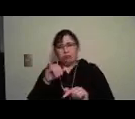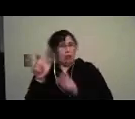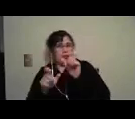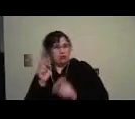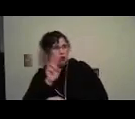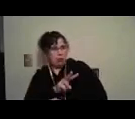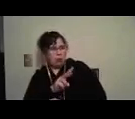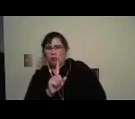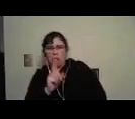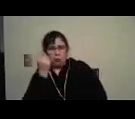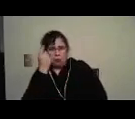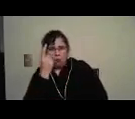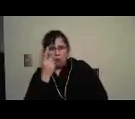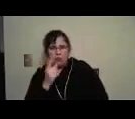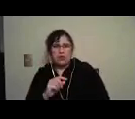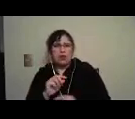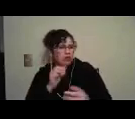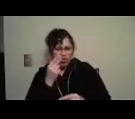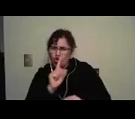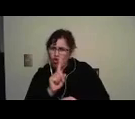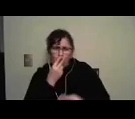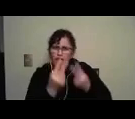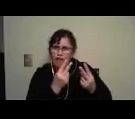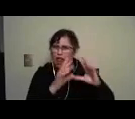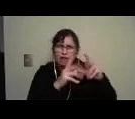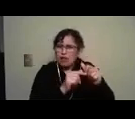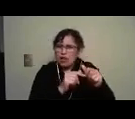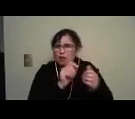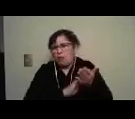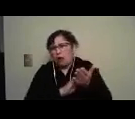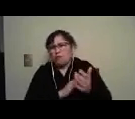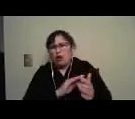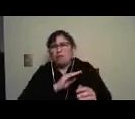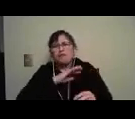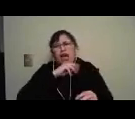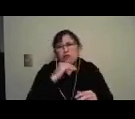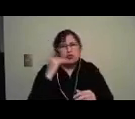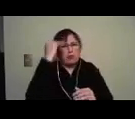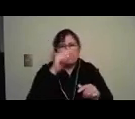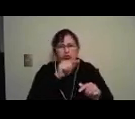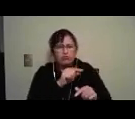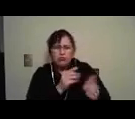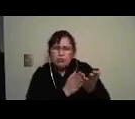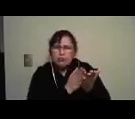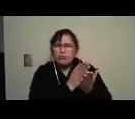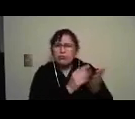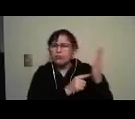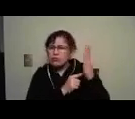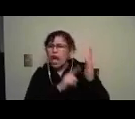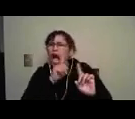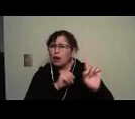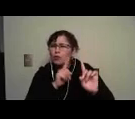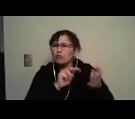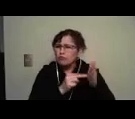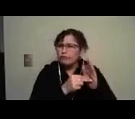¿ya? Y que se manifiesta con una pérdida inexorable, ¿ya? Que significa irreversible y progresiva de